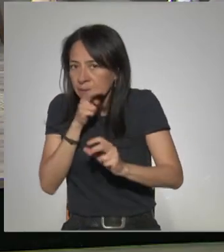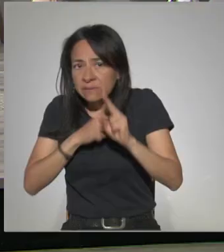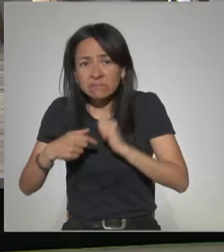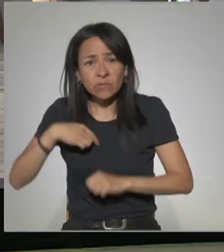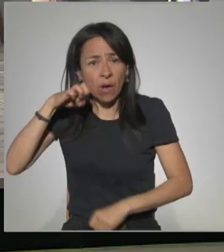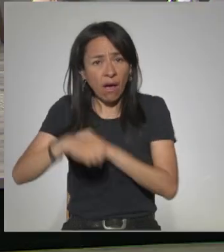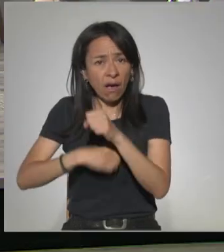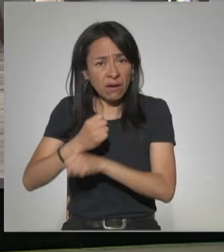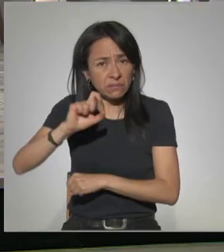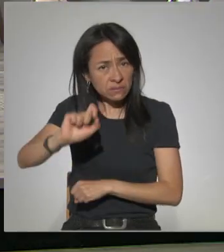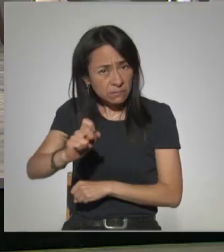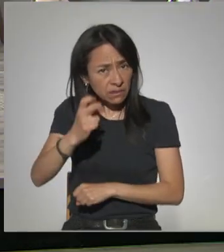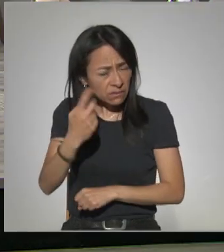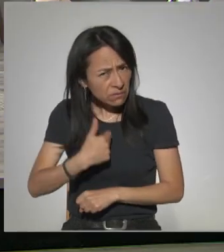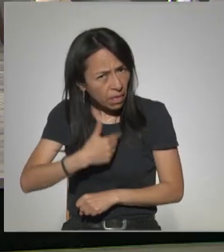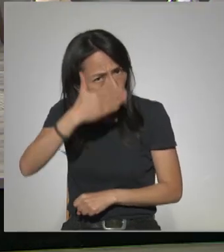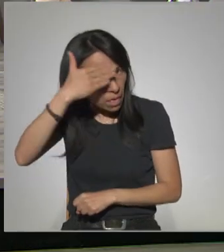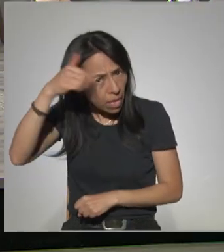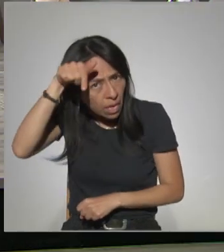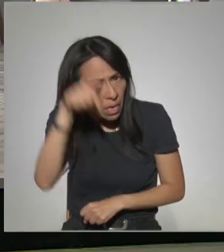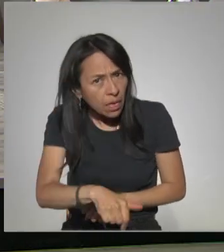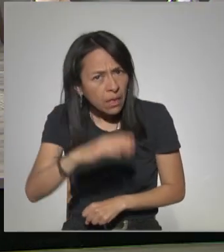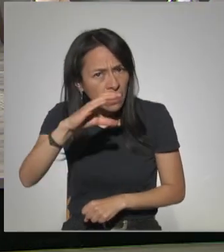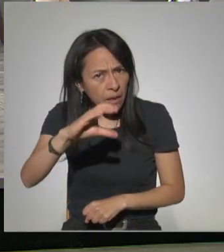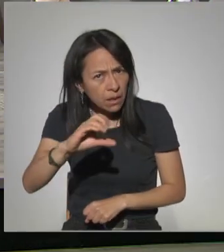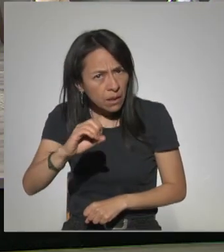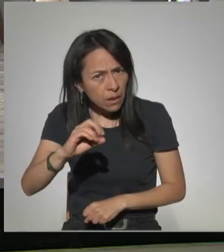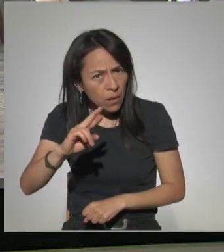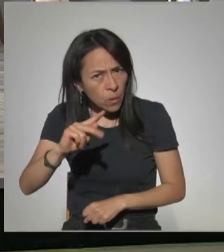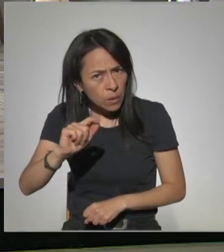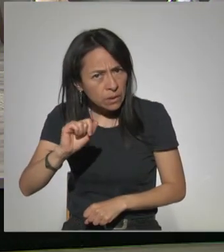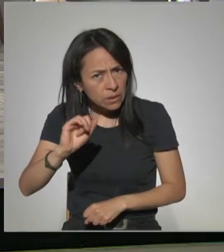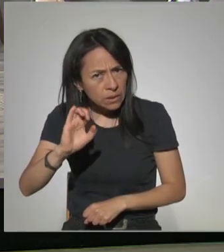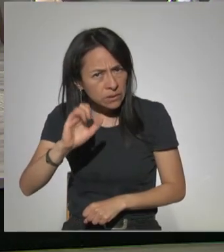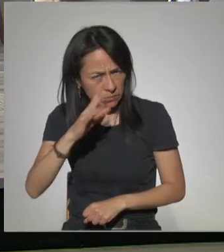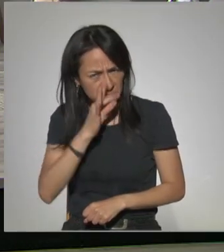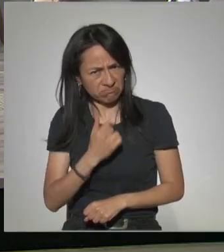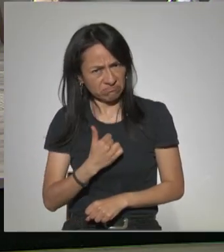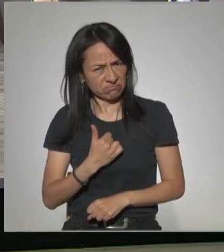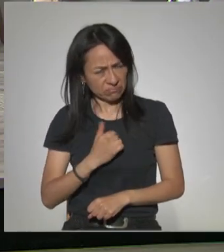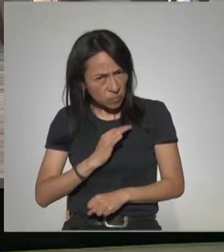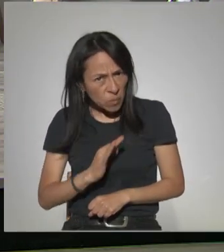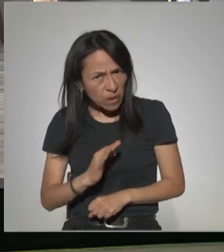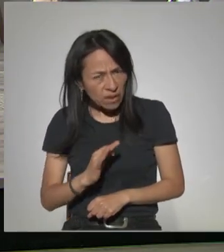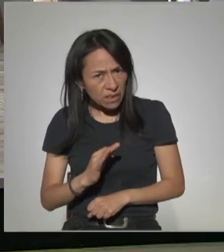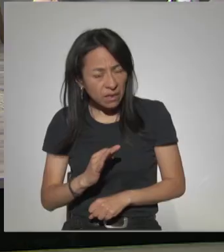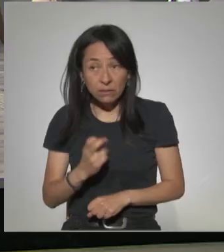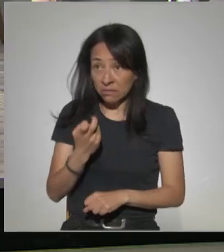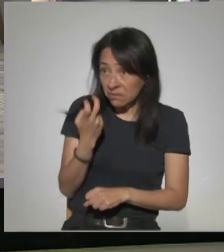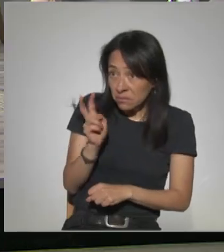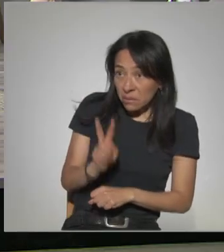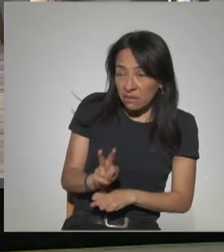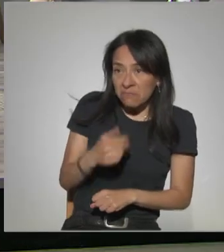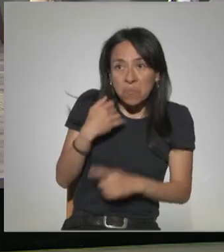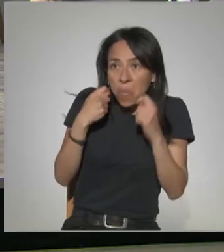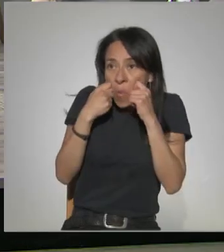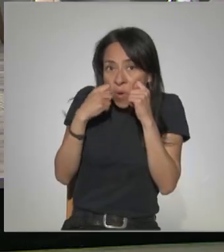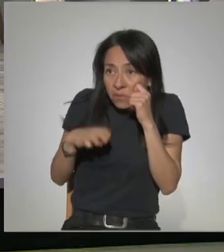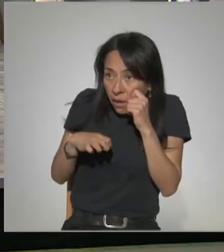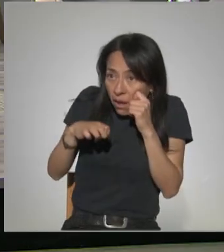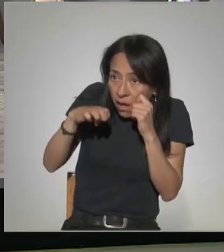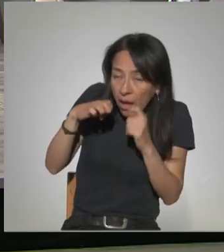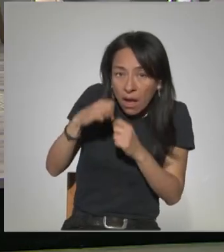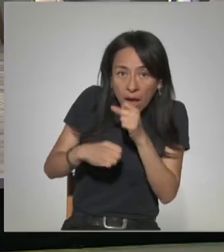el cortisol también me podía afectar. ¿Es verdad? O sea, ¿a cualquier edad te puede afectar el cortisol si vives estresada? Sí.